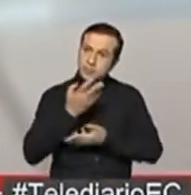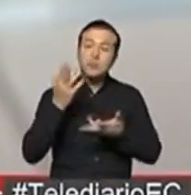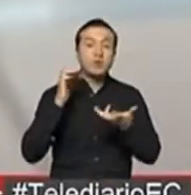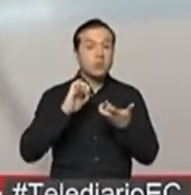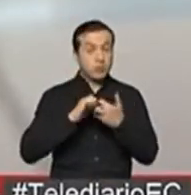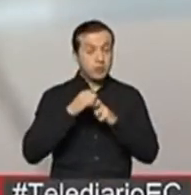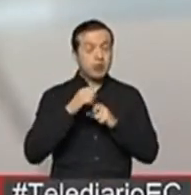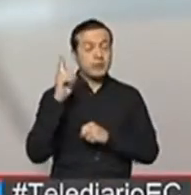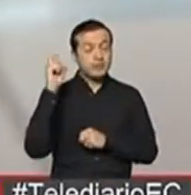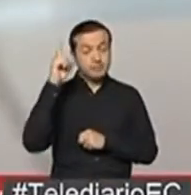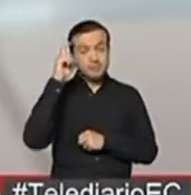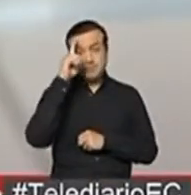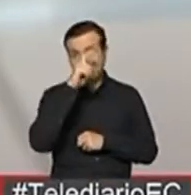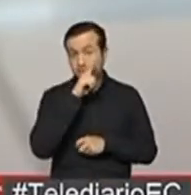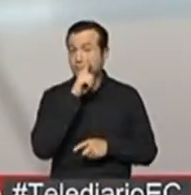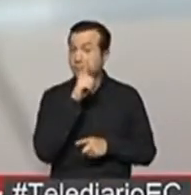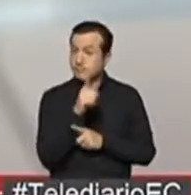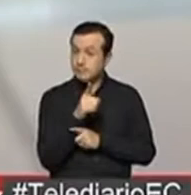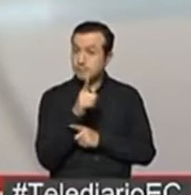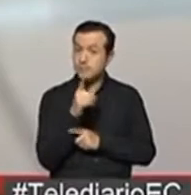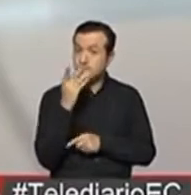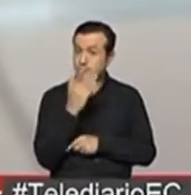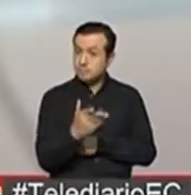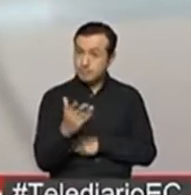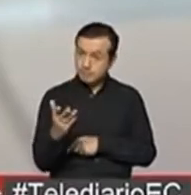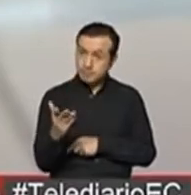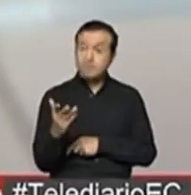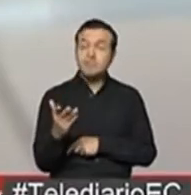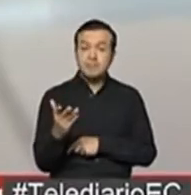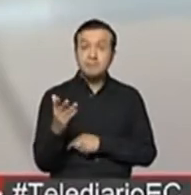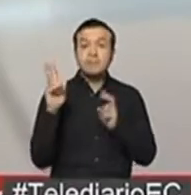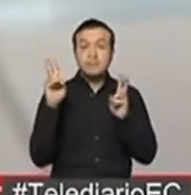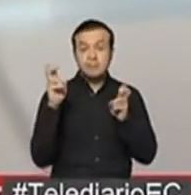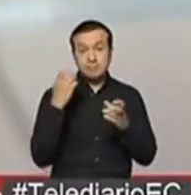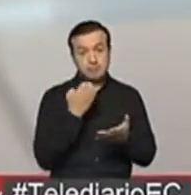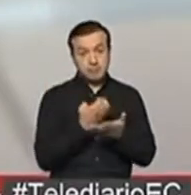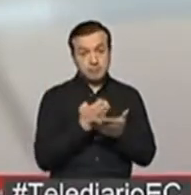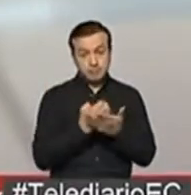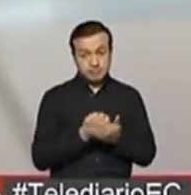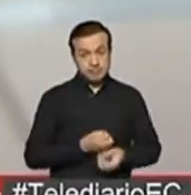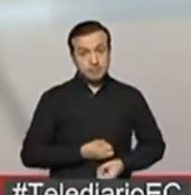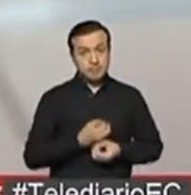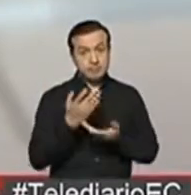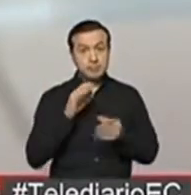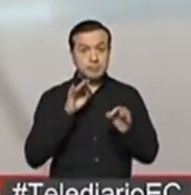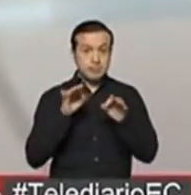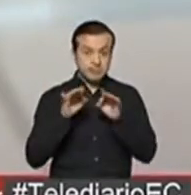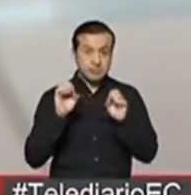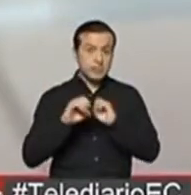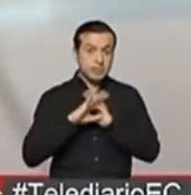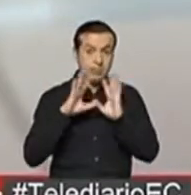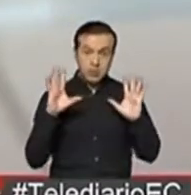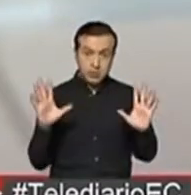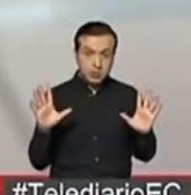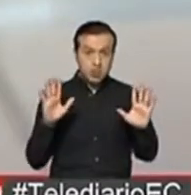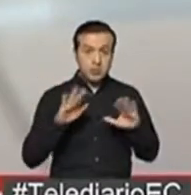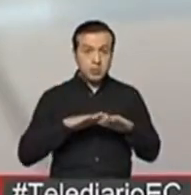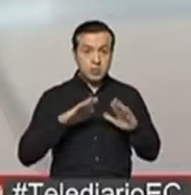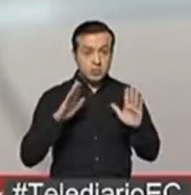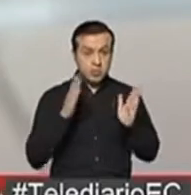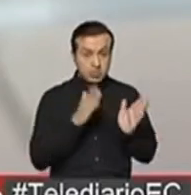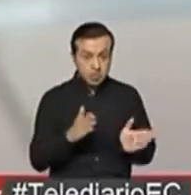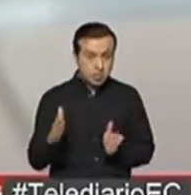problemática en la que iba a tener en la parte económica le hablamos de la no mesa atendida